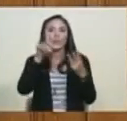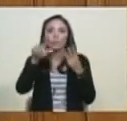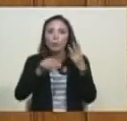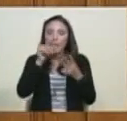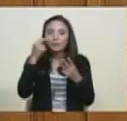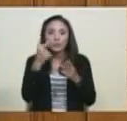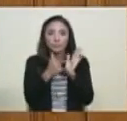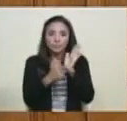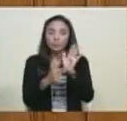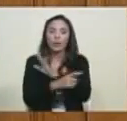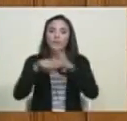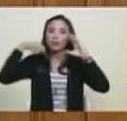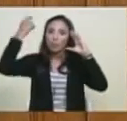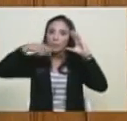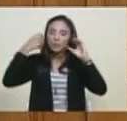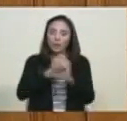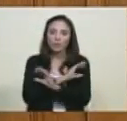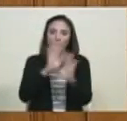reproducir estos videos